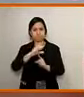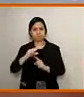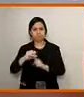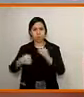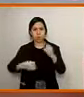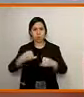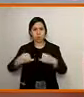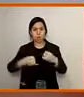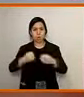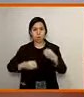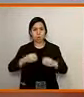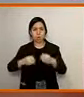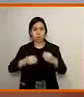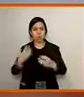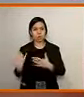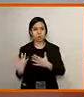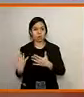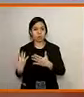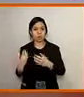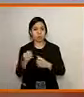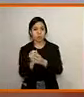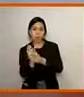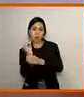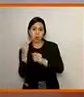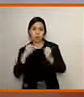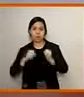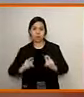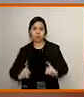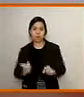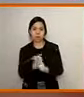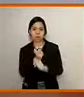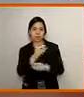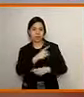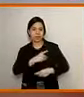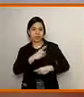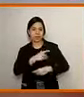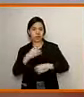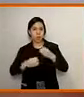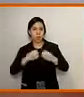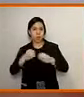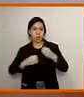de nuestros procesos. Los esperamos en nueva oportunidad para ganar y divertirse